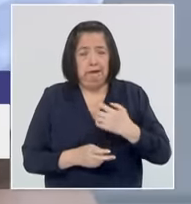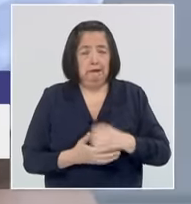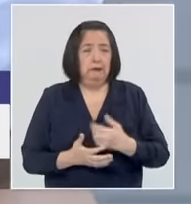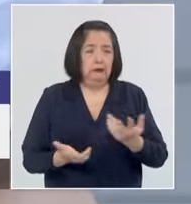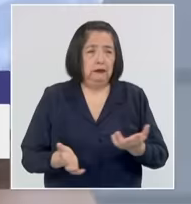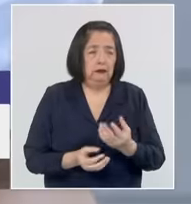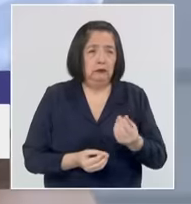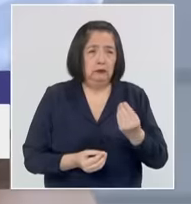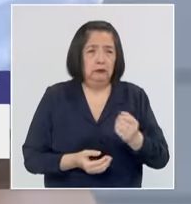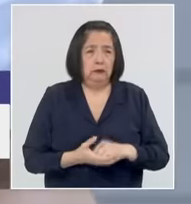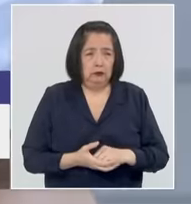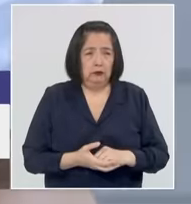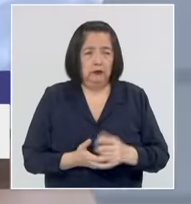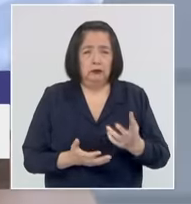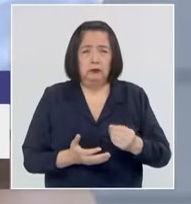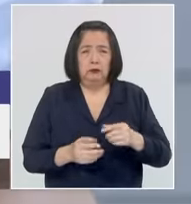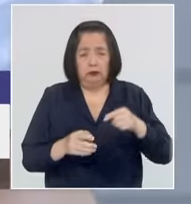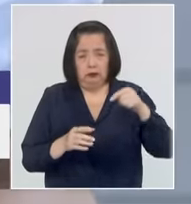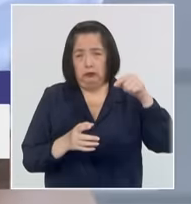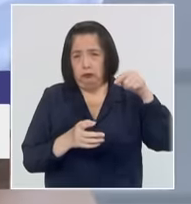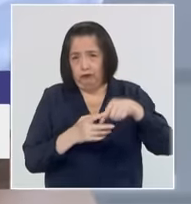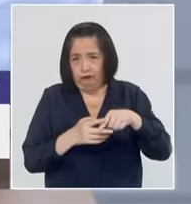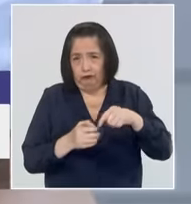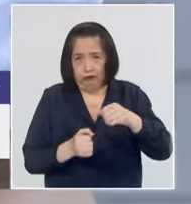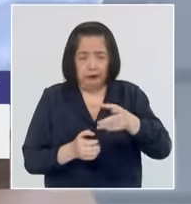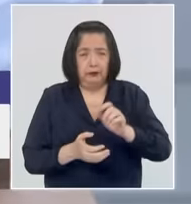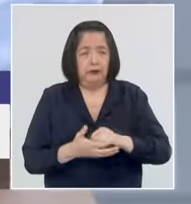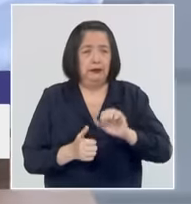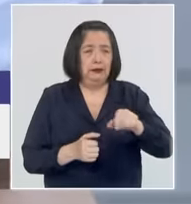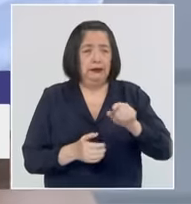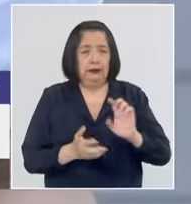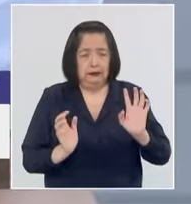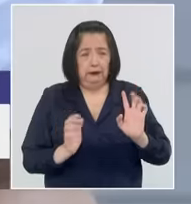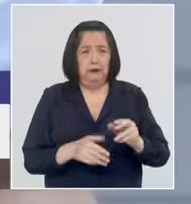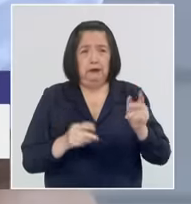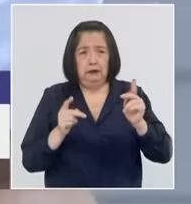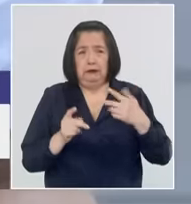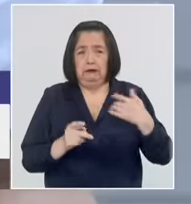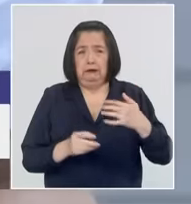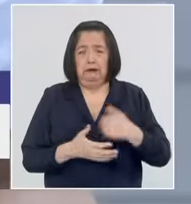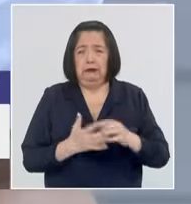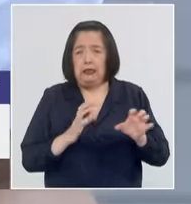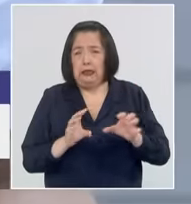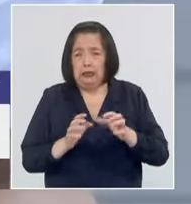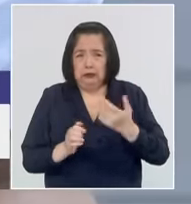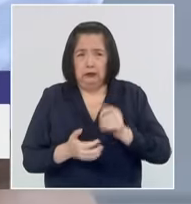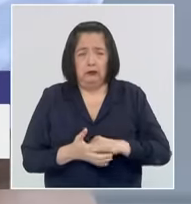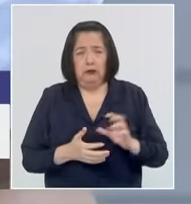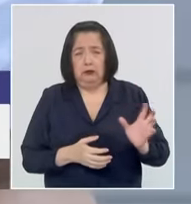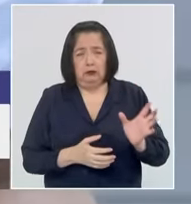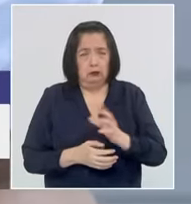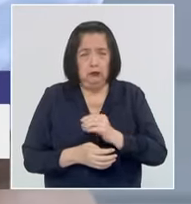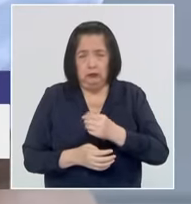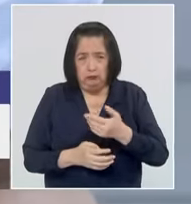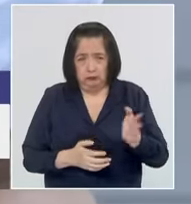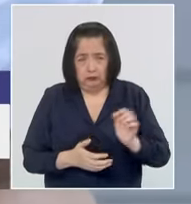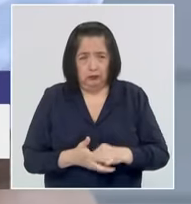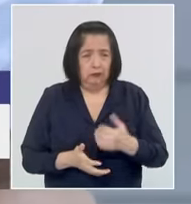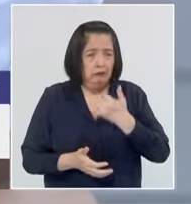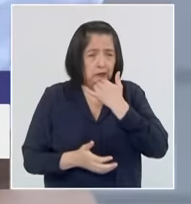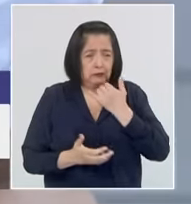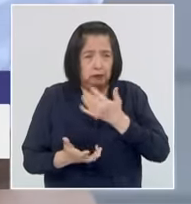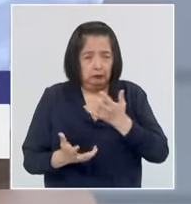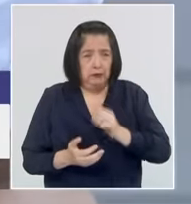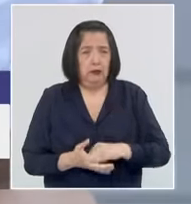habría dado porque hubo una perforación. Esta situación habría sido lo que ha desencadenado toda esta